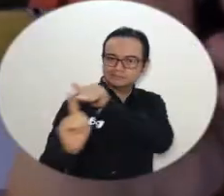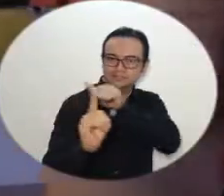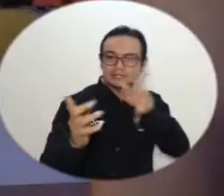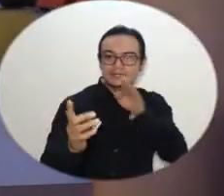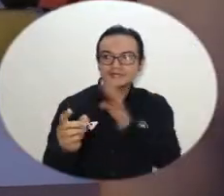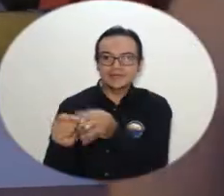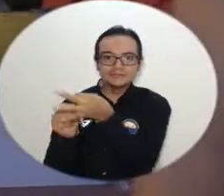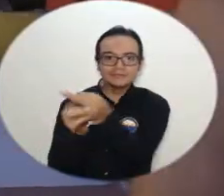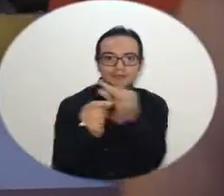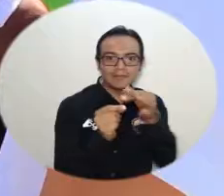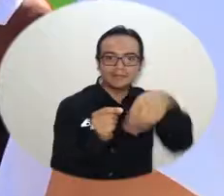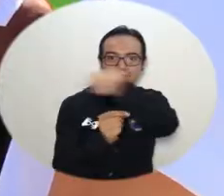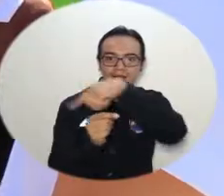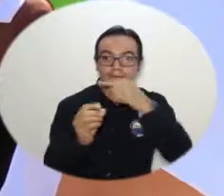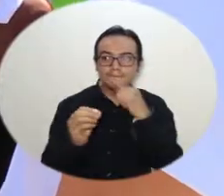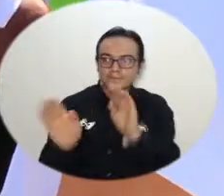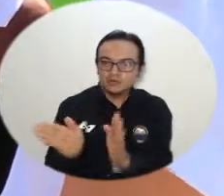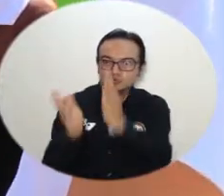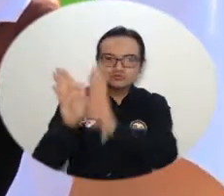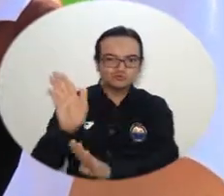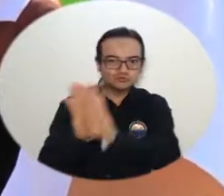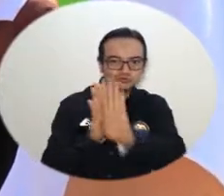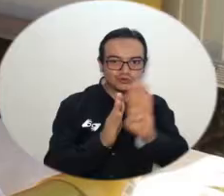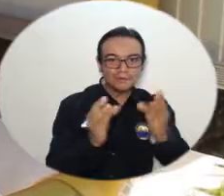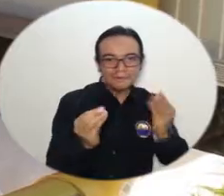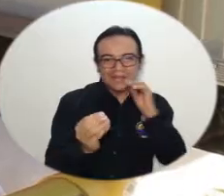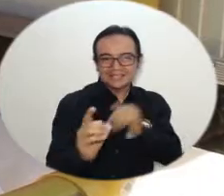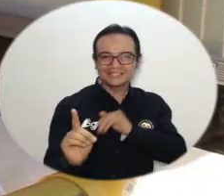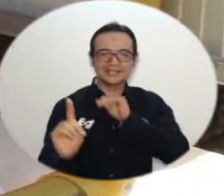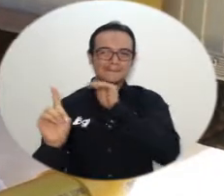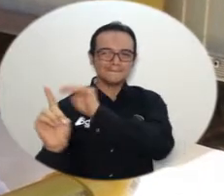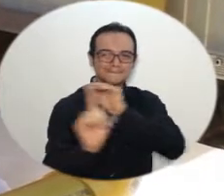las vidas desde una perspectiva de desarrollo sostenible y